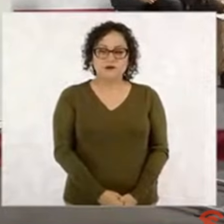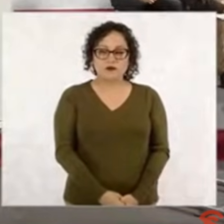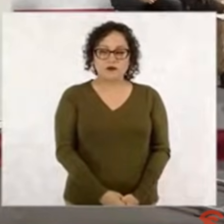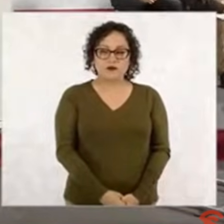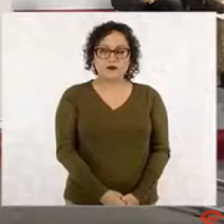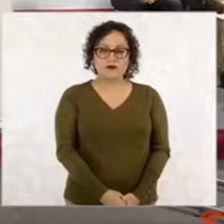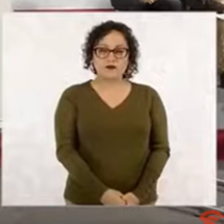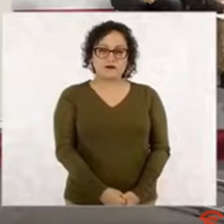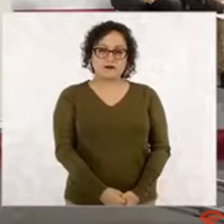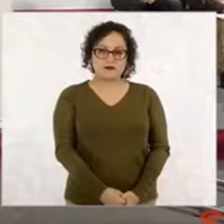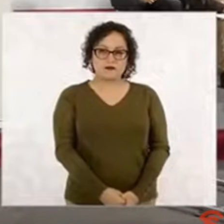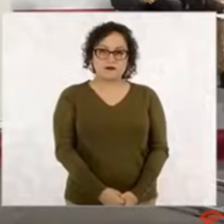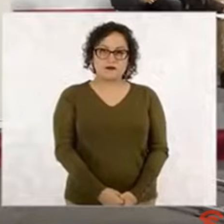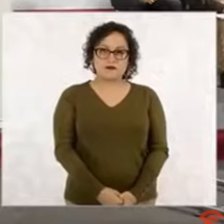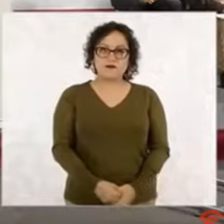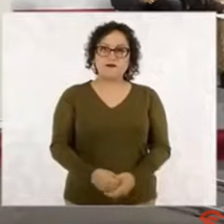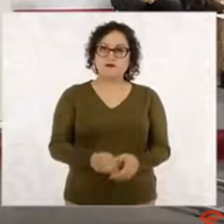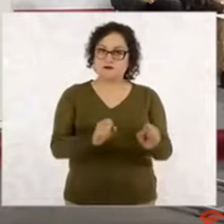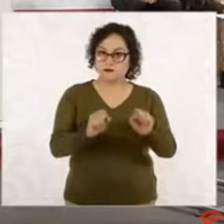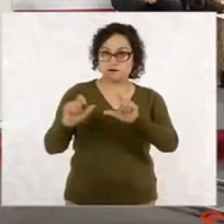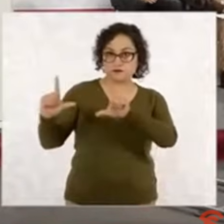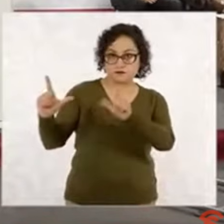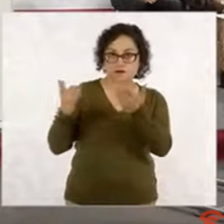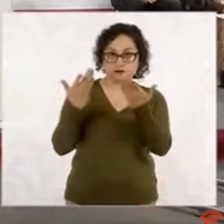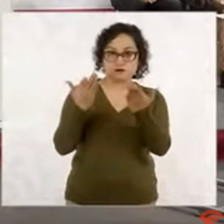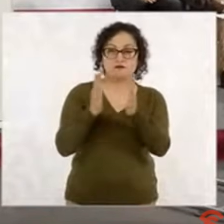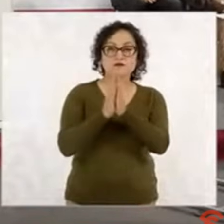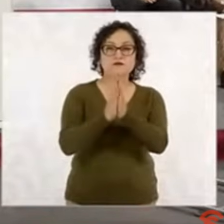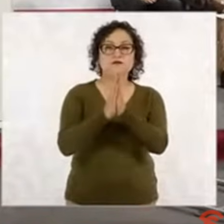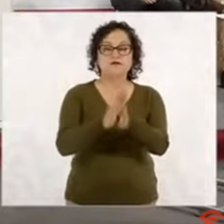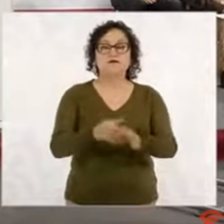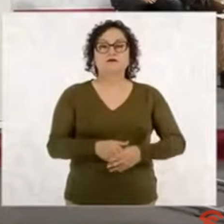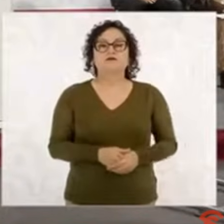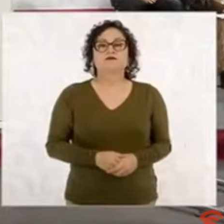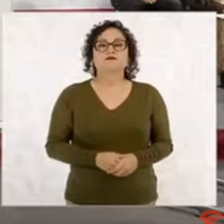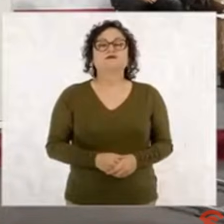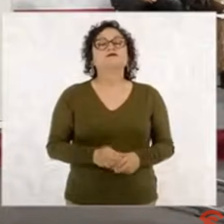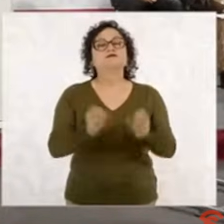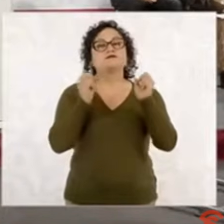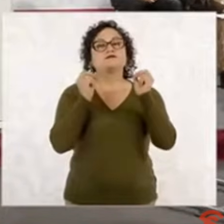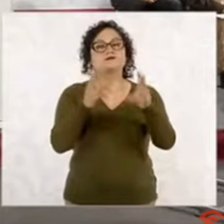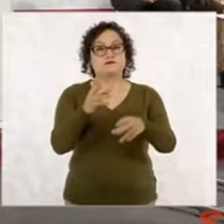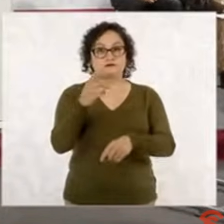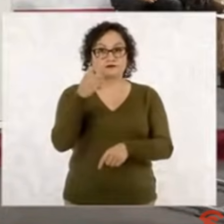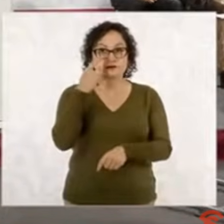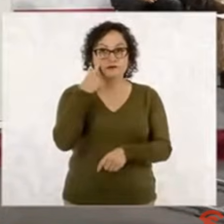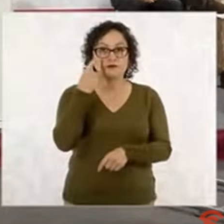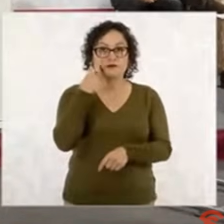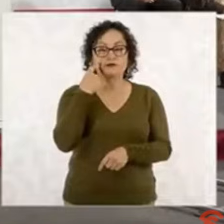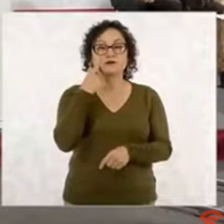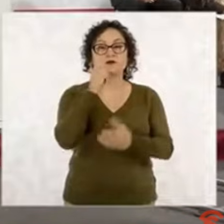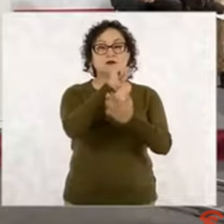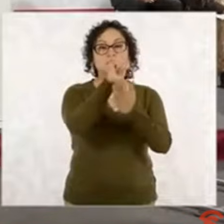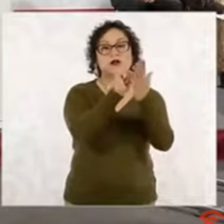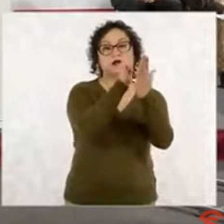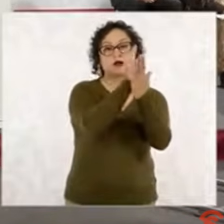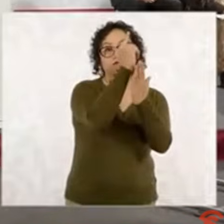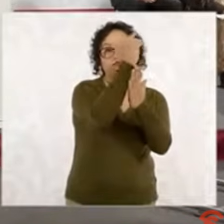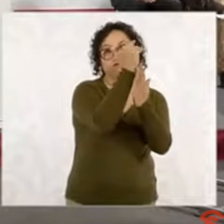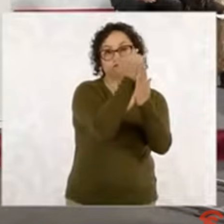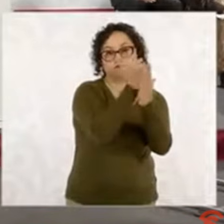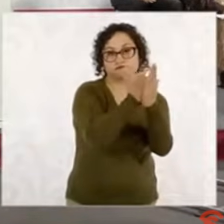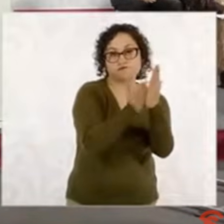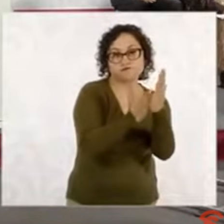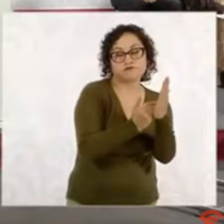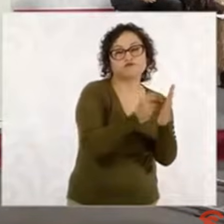Si podemos poner la presentación, por favor. Bueno, en cuanto al paquete de reformas en materia de aguas nacionales que se